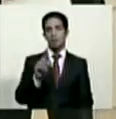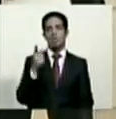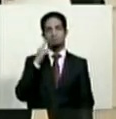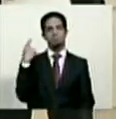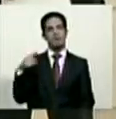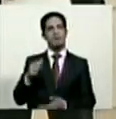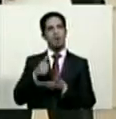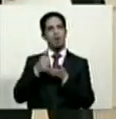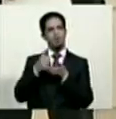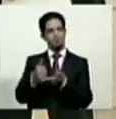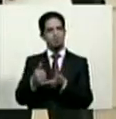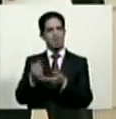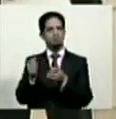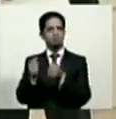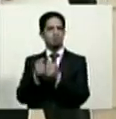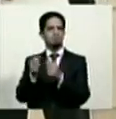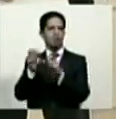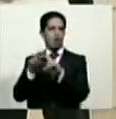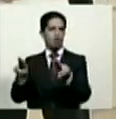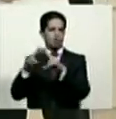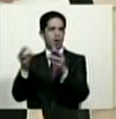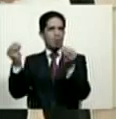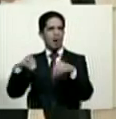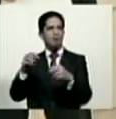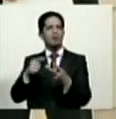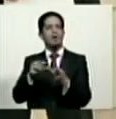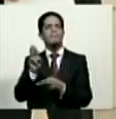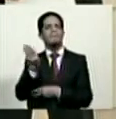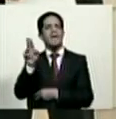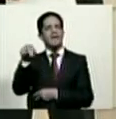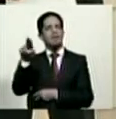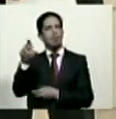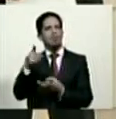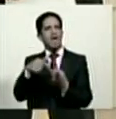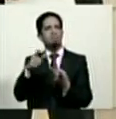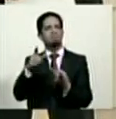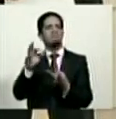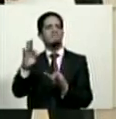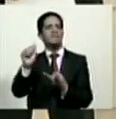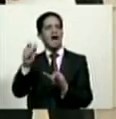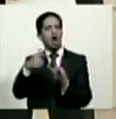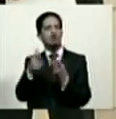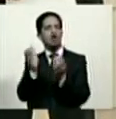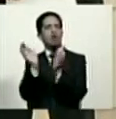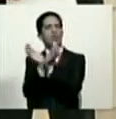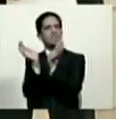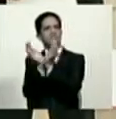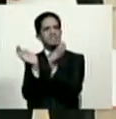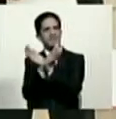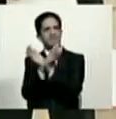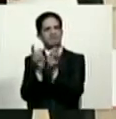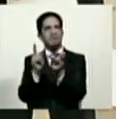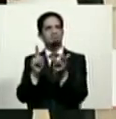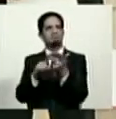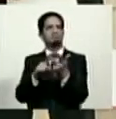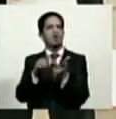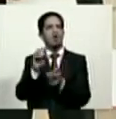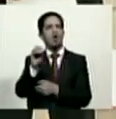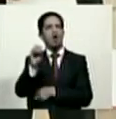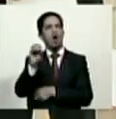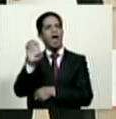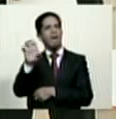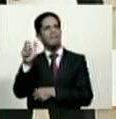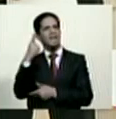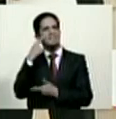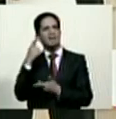de las Naciones Unidas, como el PNUD, la FAO, la UNICEF, la OMS, la OEPS, que